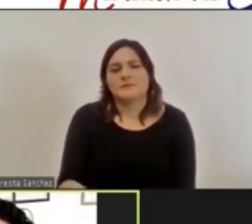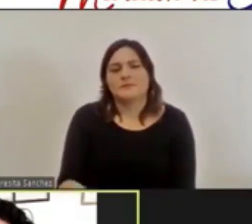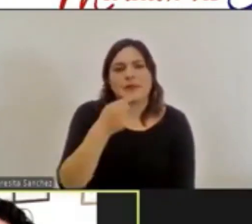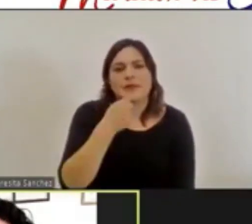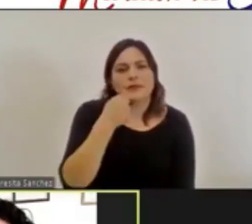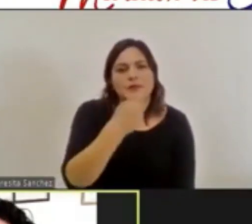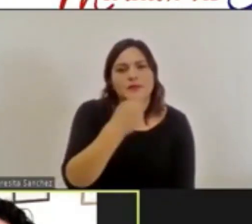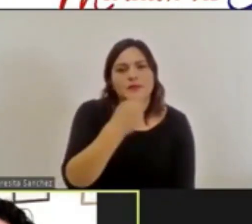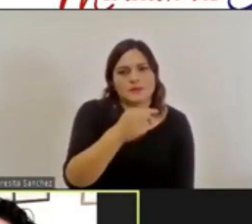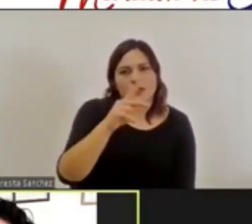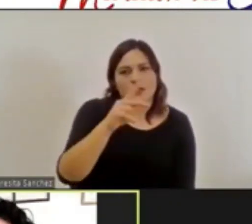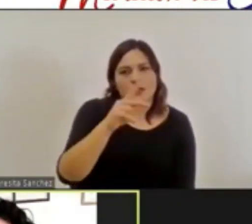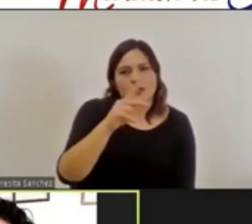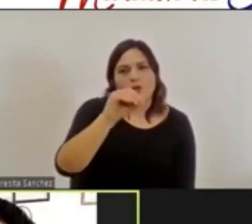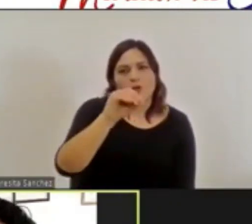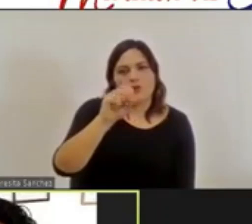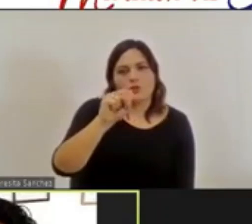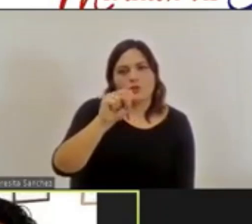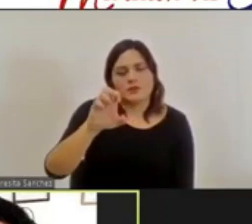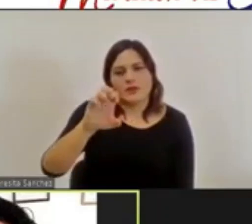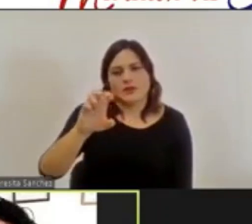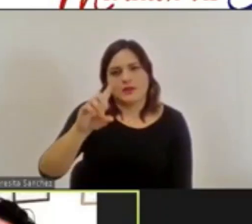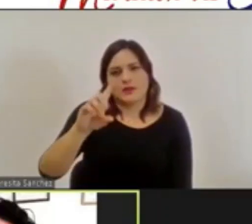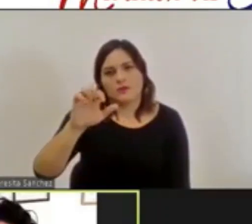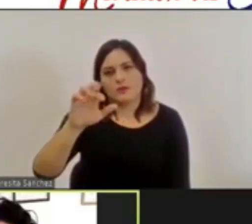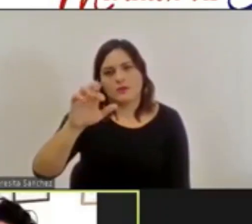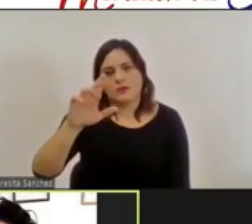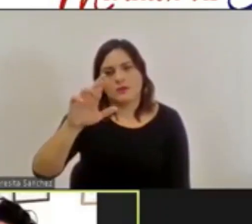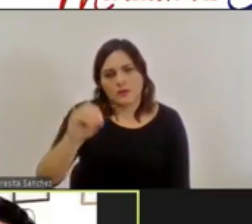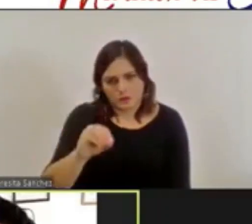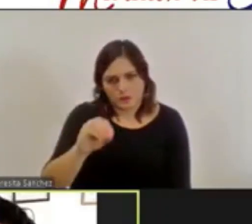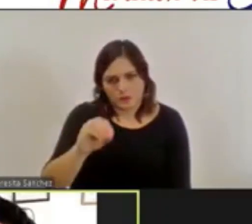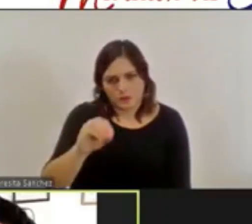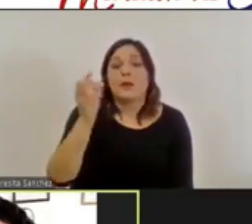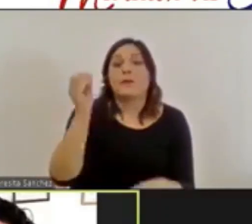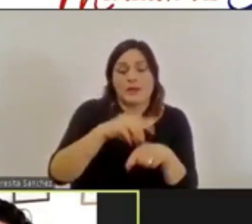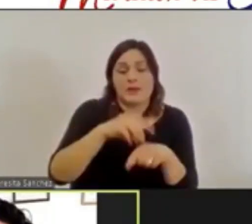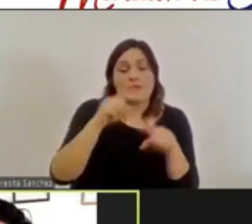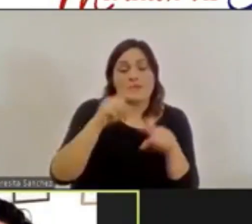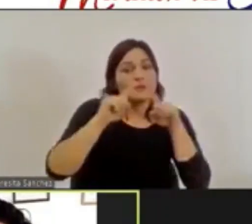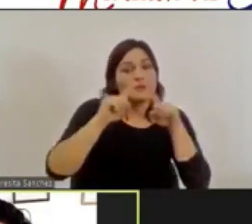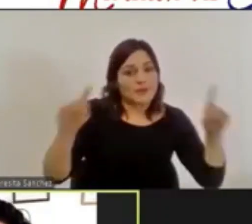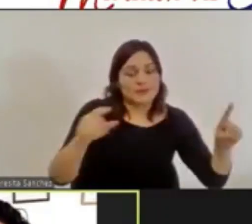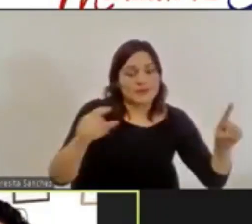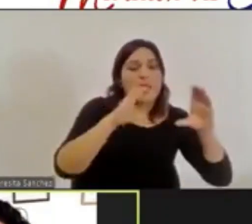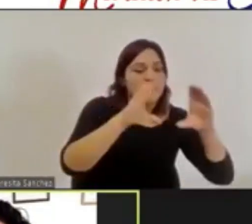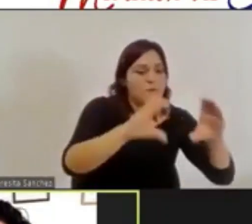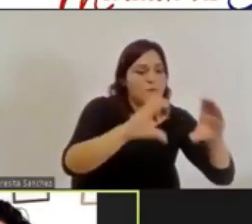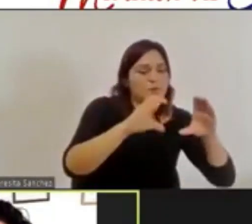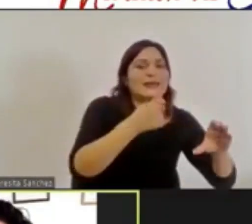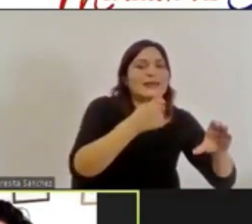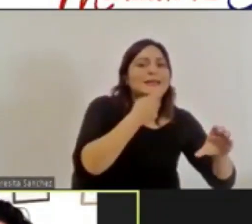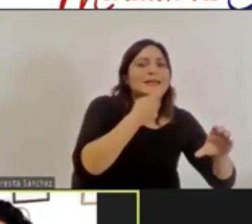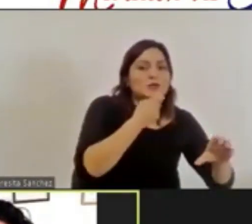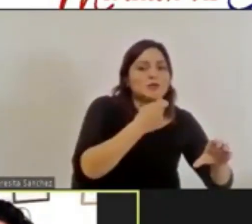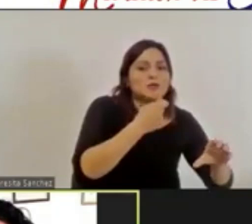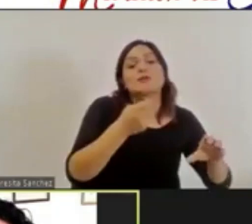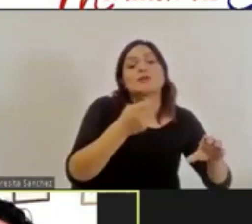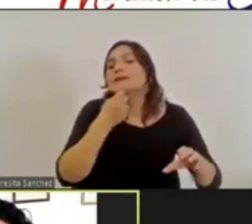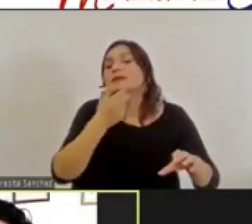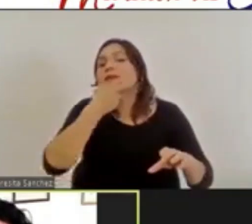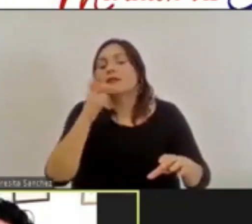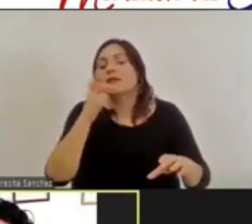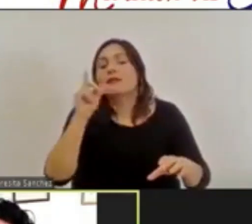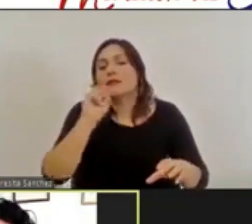CEMAT referencia en gestión de riesgos para niños y niñas, también de Luis Eduardo. Luis Guerra, mira a mi comandante,